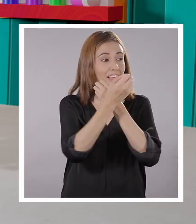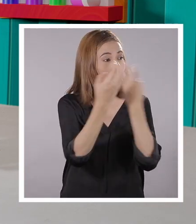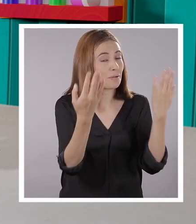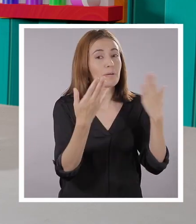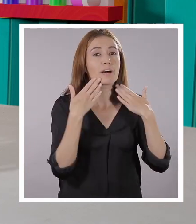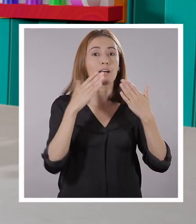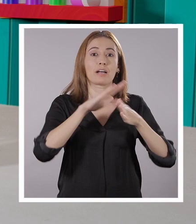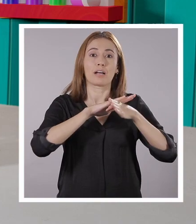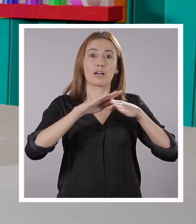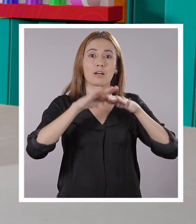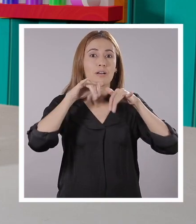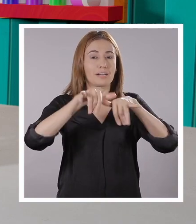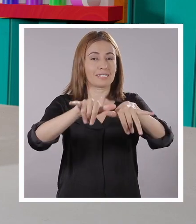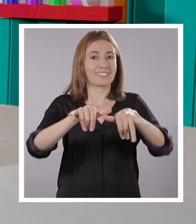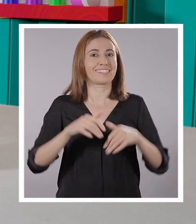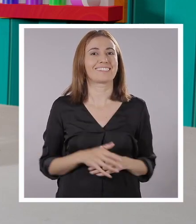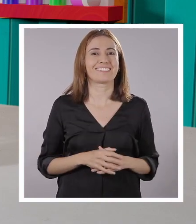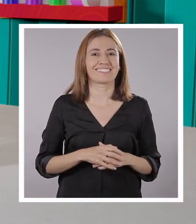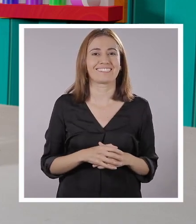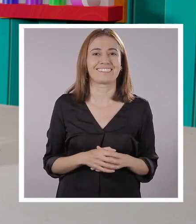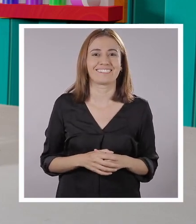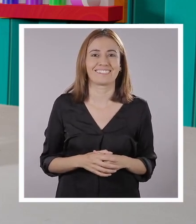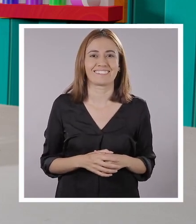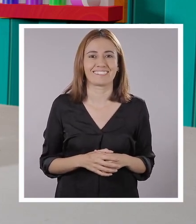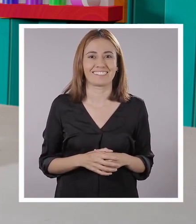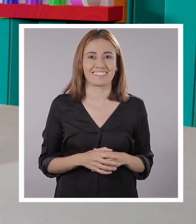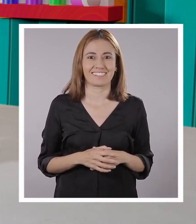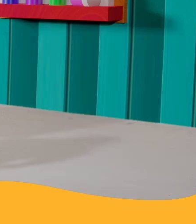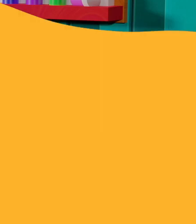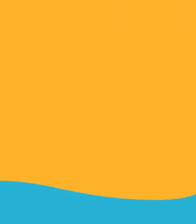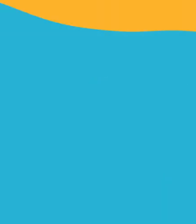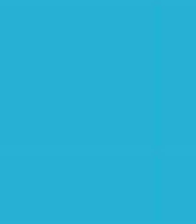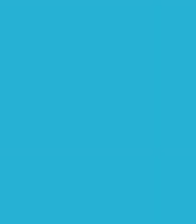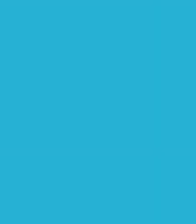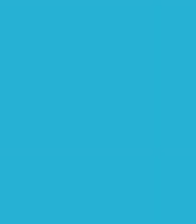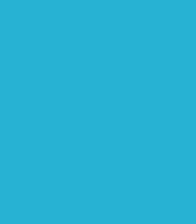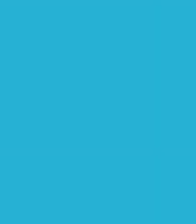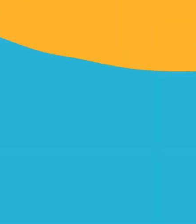¿Te divertiste? Muchísimo. Entonces te vamos a invitar más seguido.